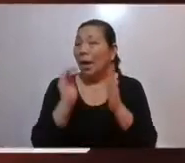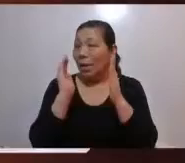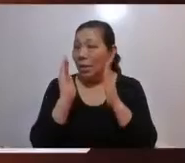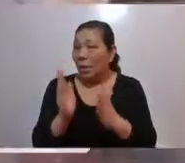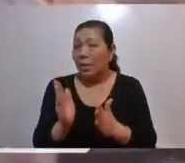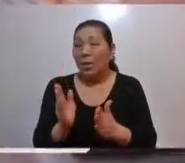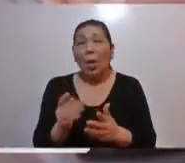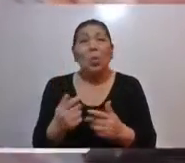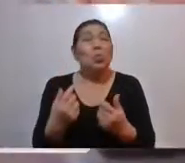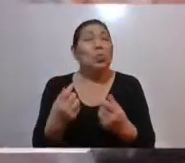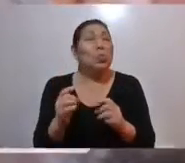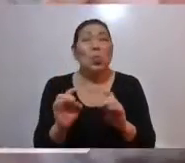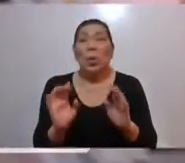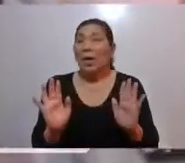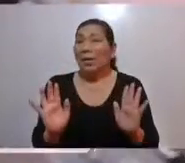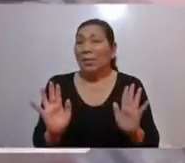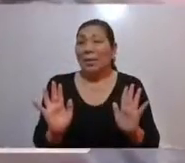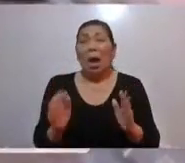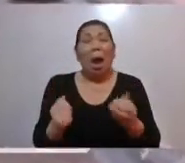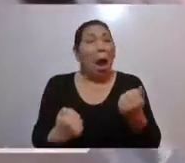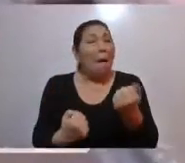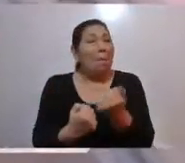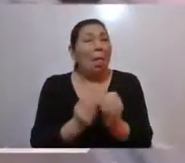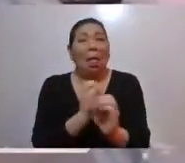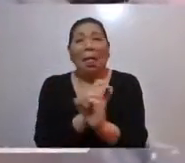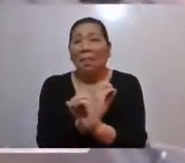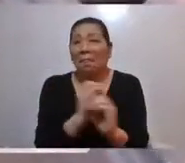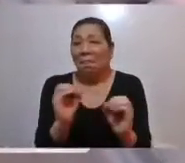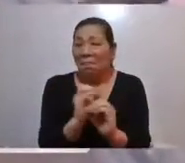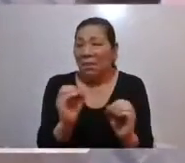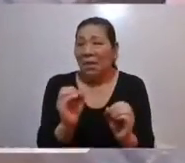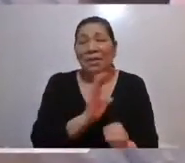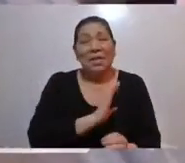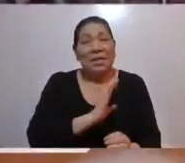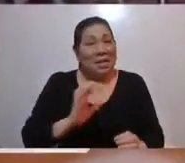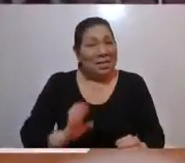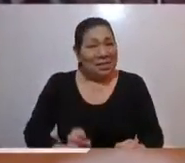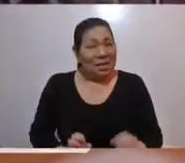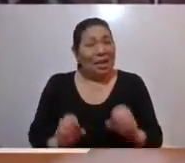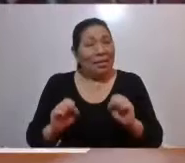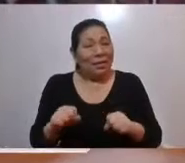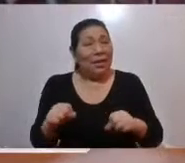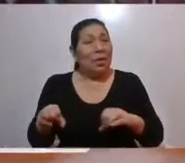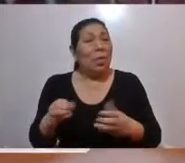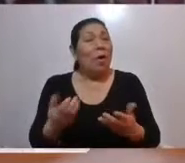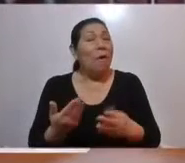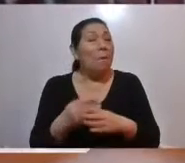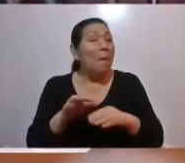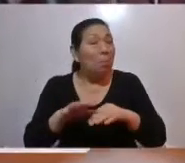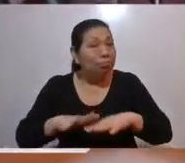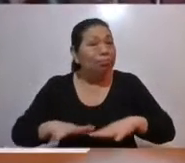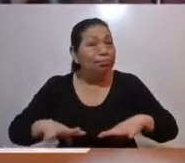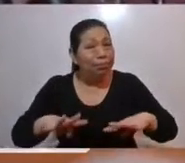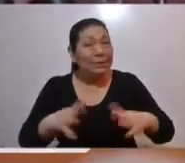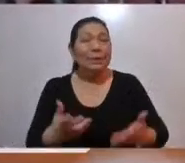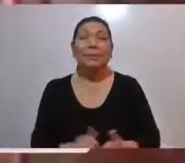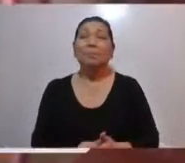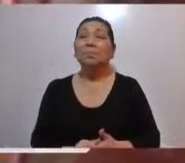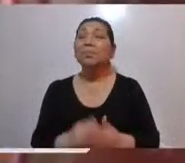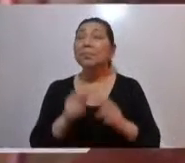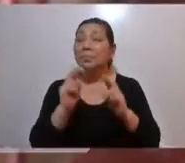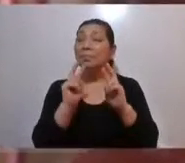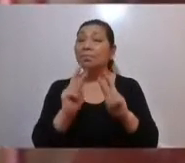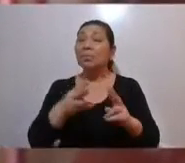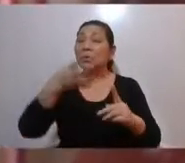que atendiendo a que son circunstancias totalmente desatendidas por organismos del Estado que debiesen hacerlo de modo pleno,